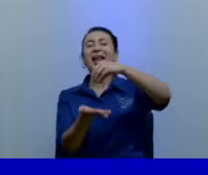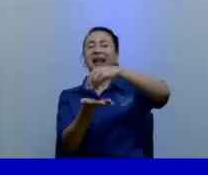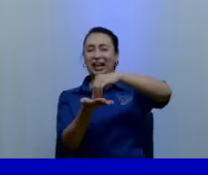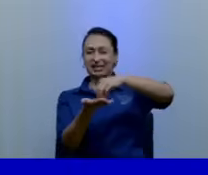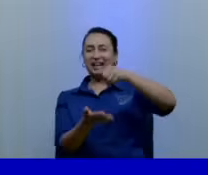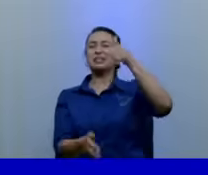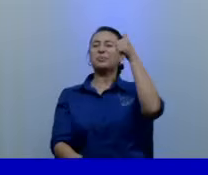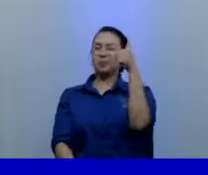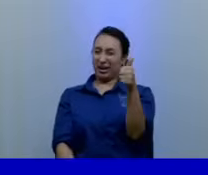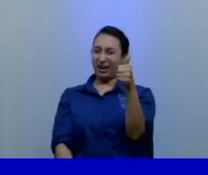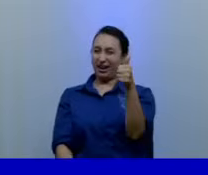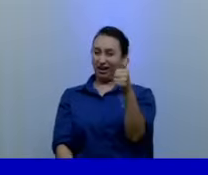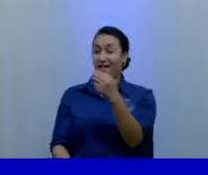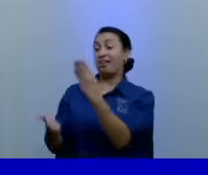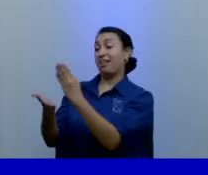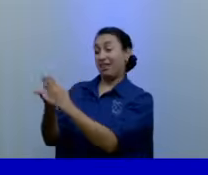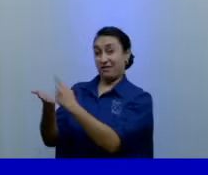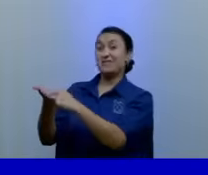Ahí dice que la sal es buena.